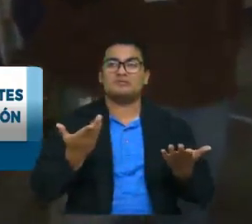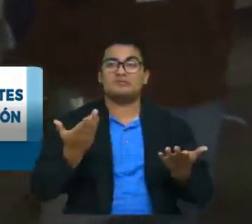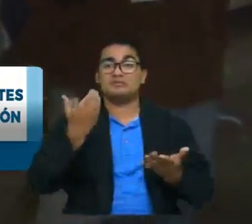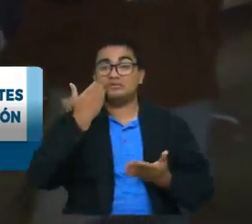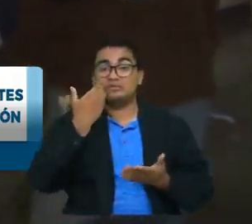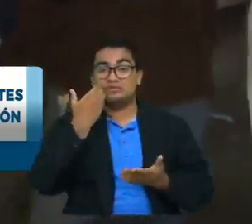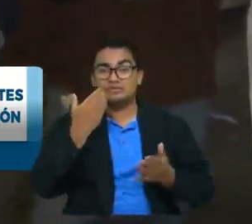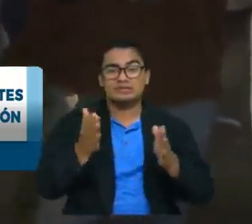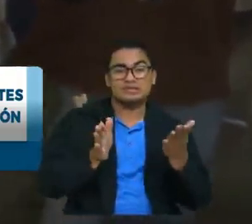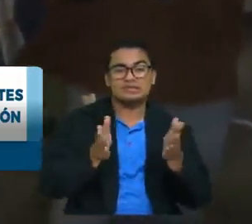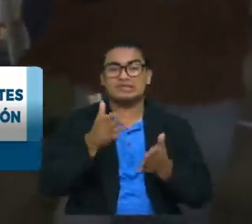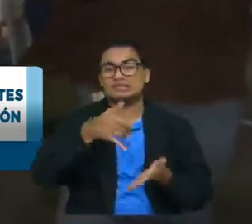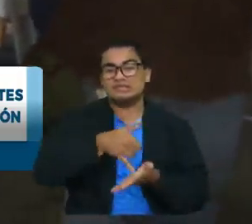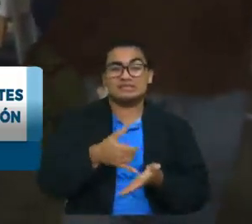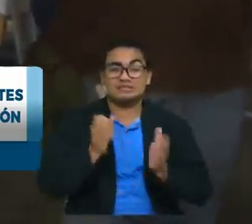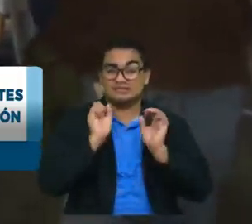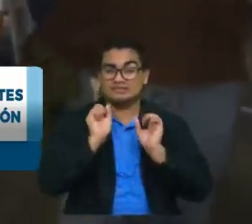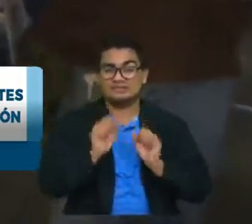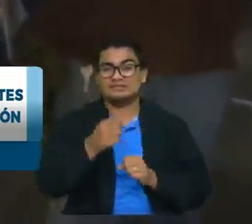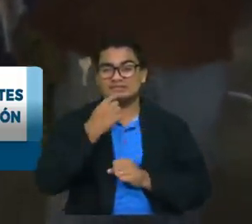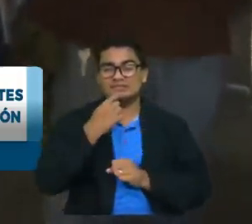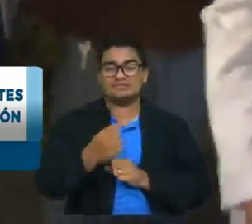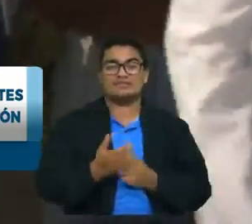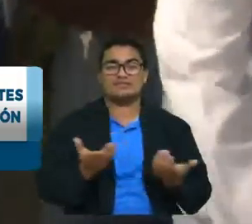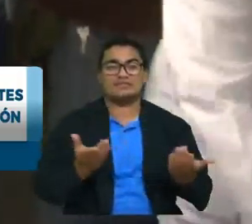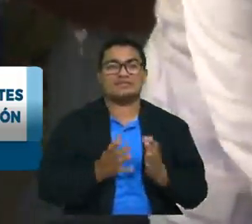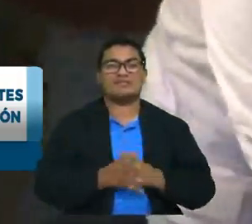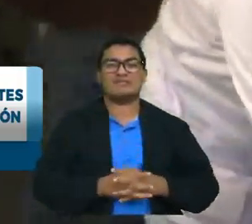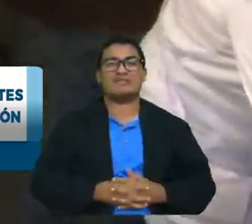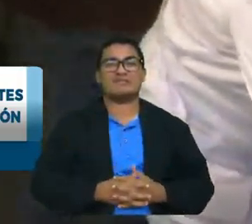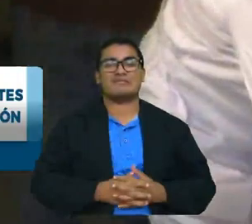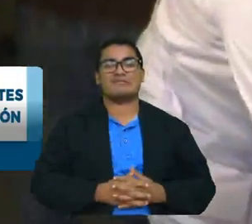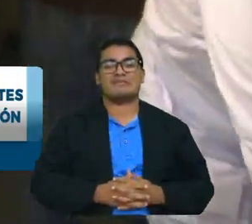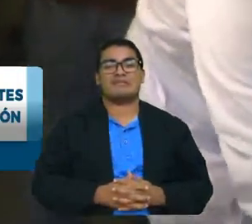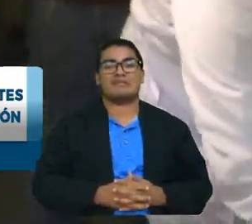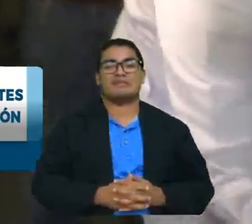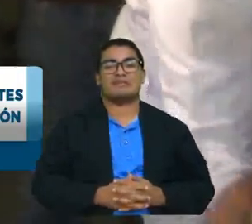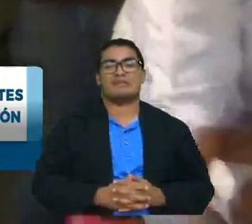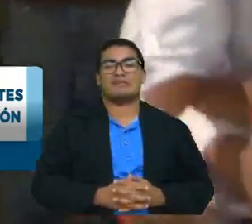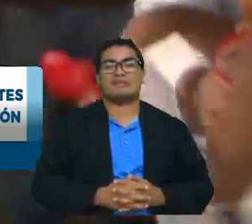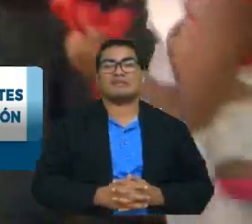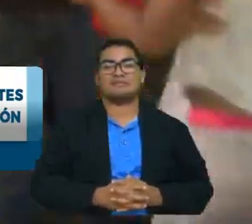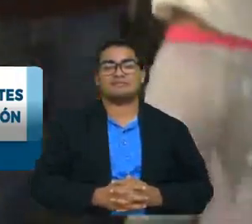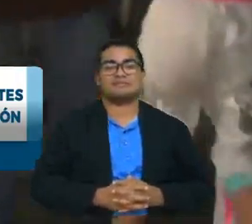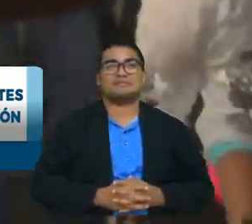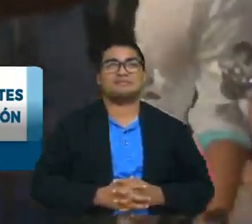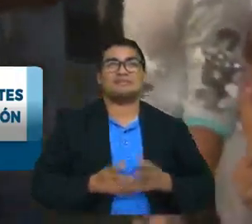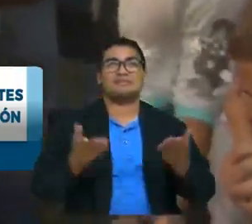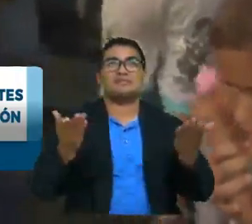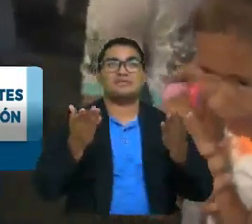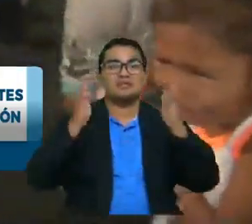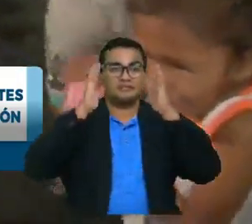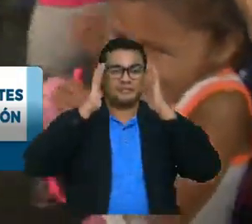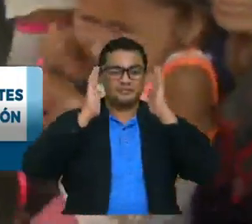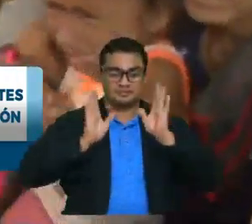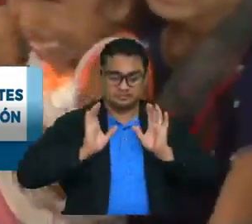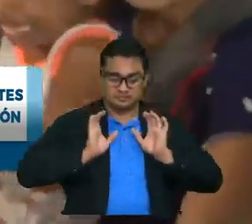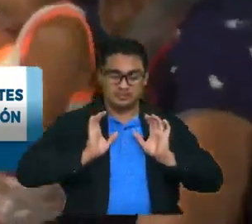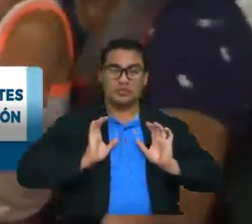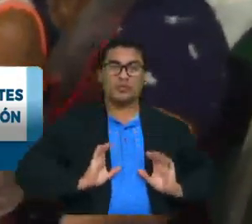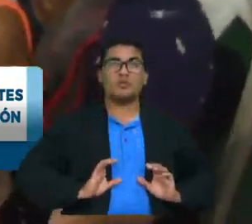eficacia que podría estar haciendo si el niño no estuviera desparasitado. Lo que tratamos es de que el organismo esté lo